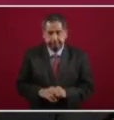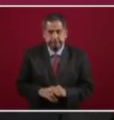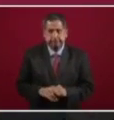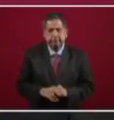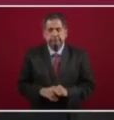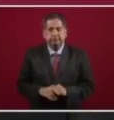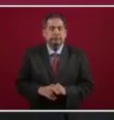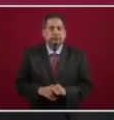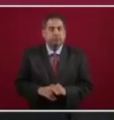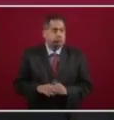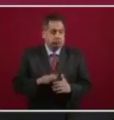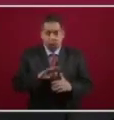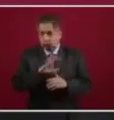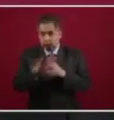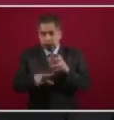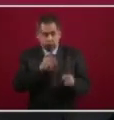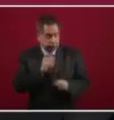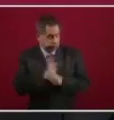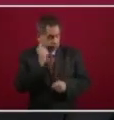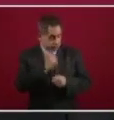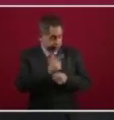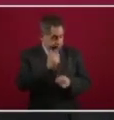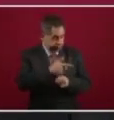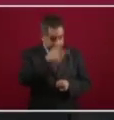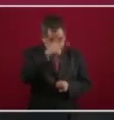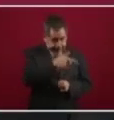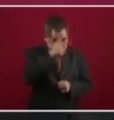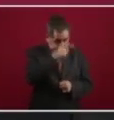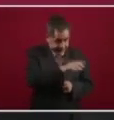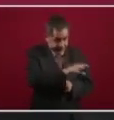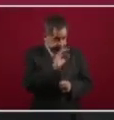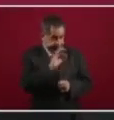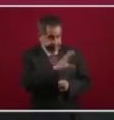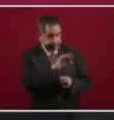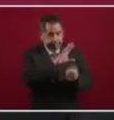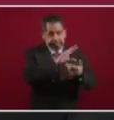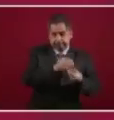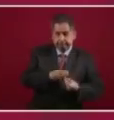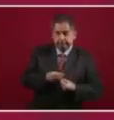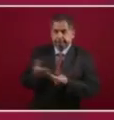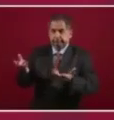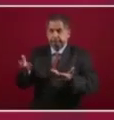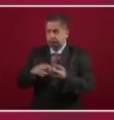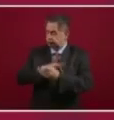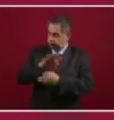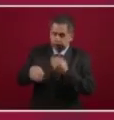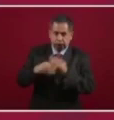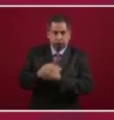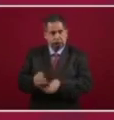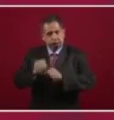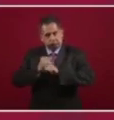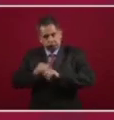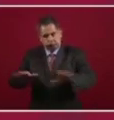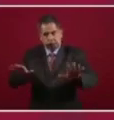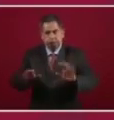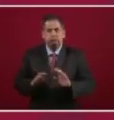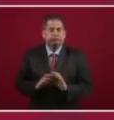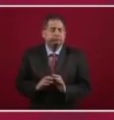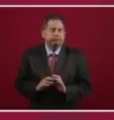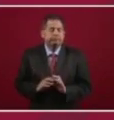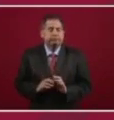que todo lo que se tenga se va a dar a conocer.